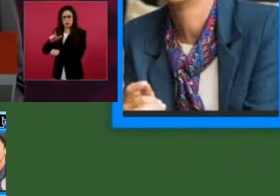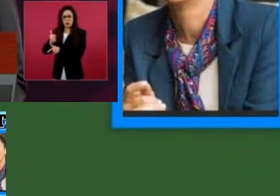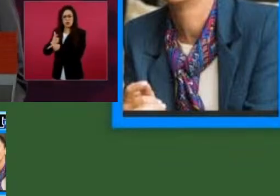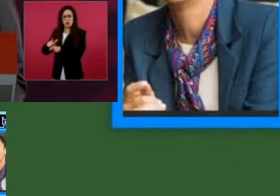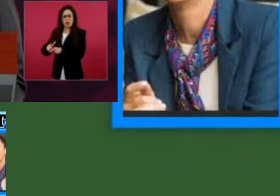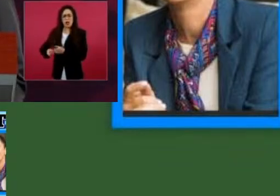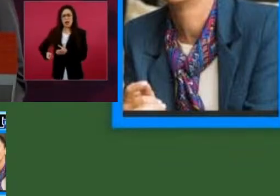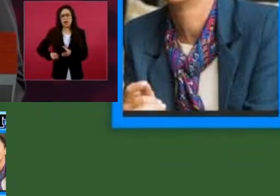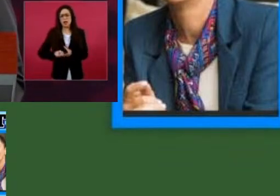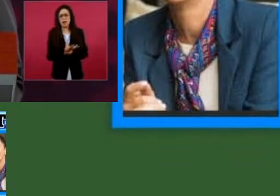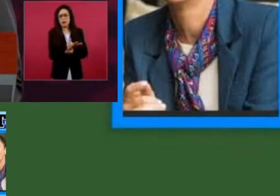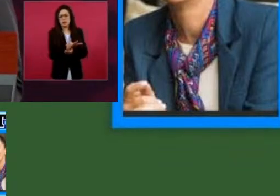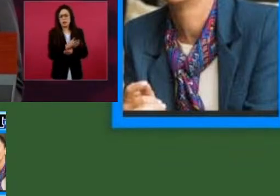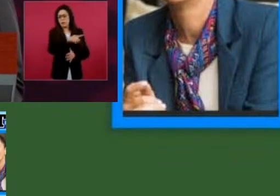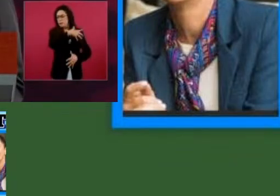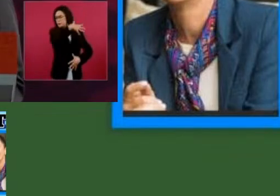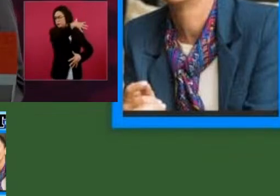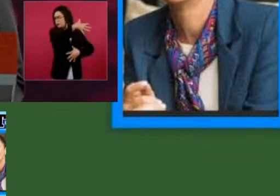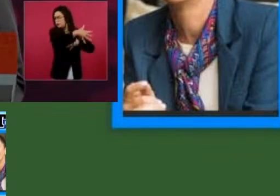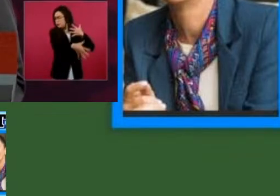Pasó el vendaval